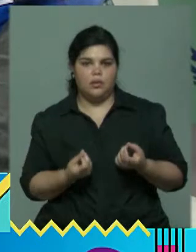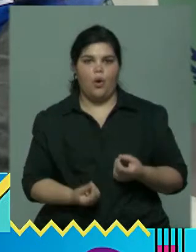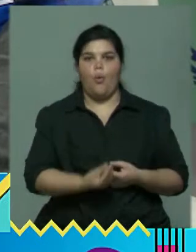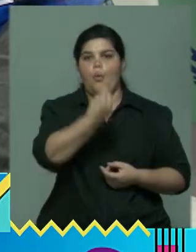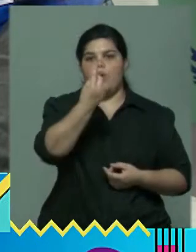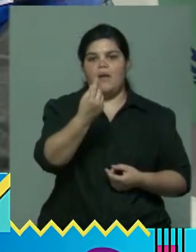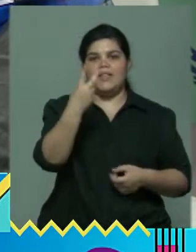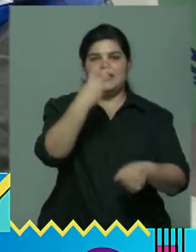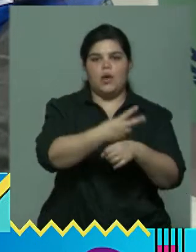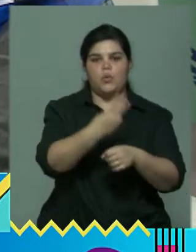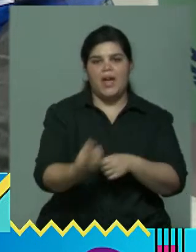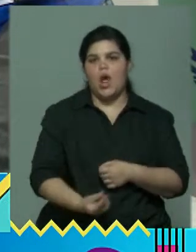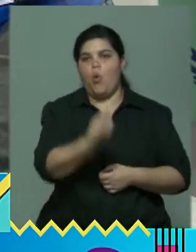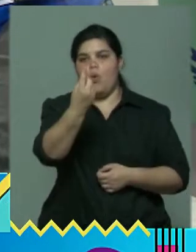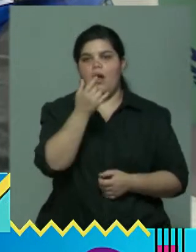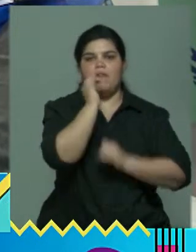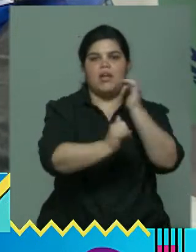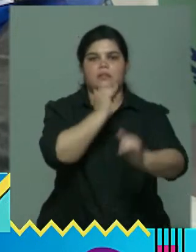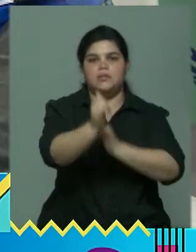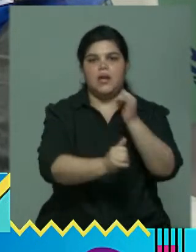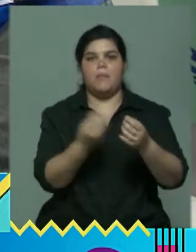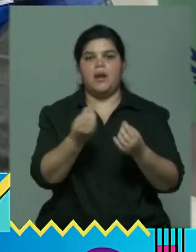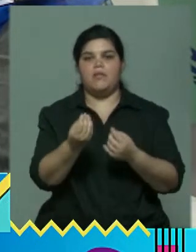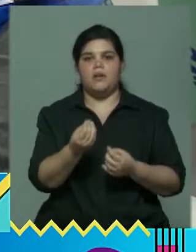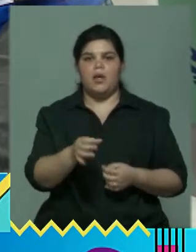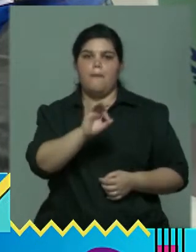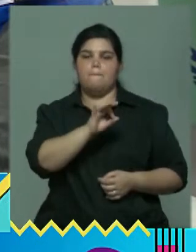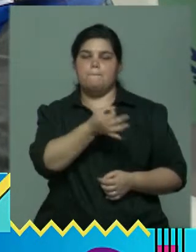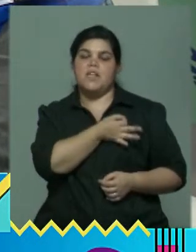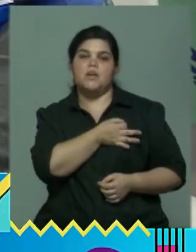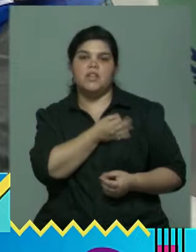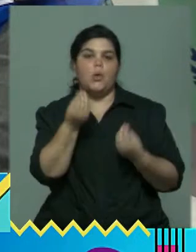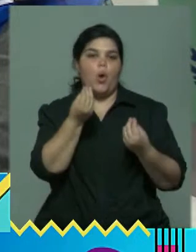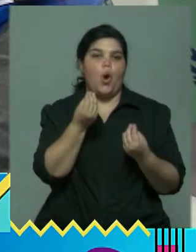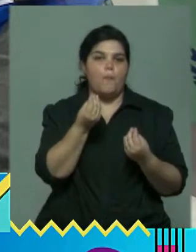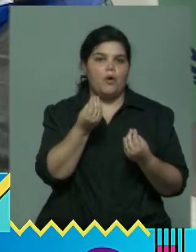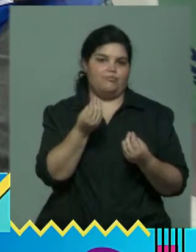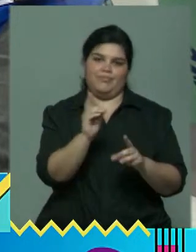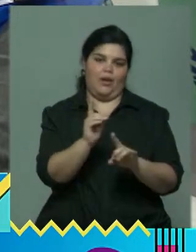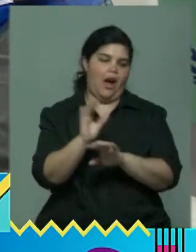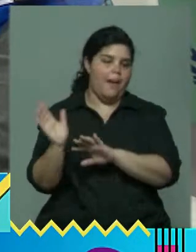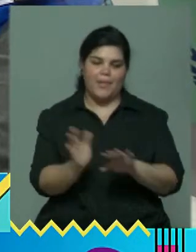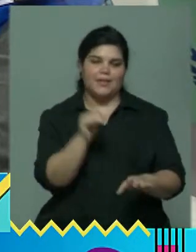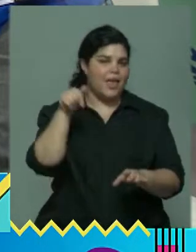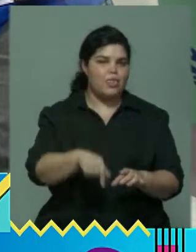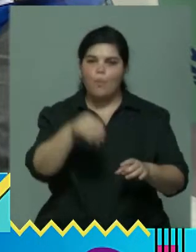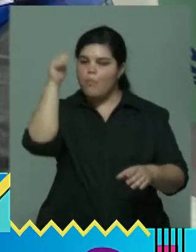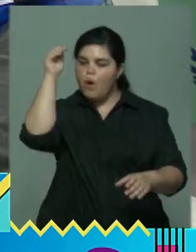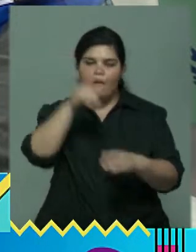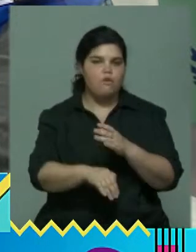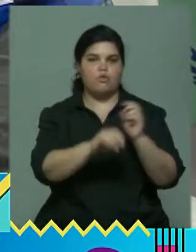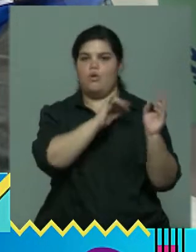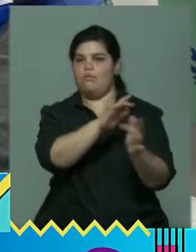la secundaria educación Bueno, sexual claro. para ver cómo se pone un preservativo, ni siquiera. ¿Sí? Esto es una cuestión mucho más profunda, que tiene que